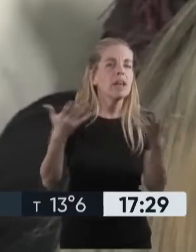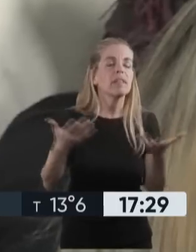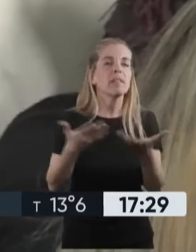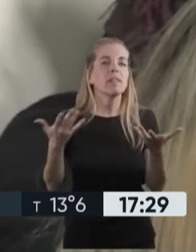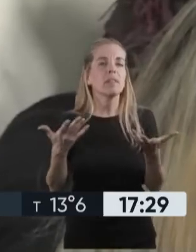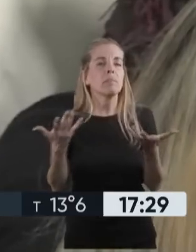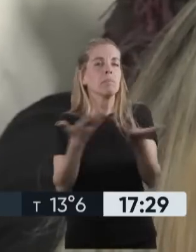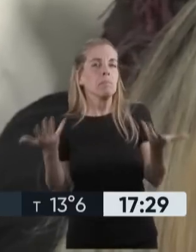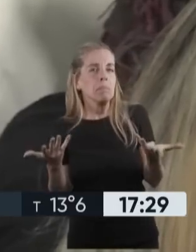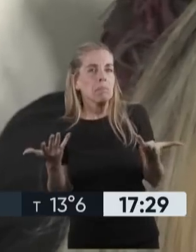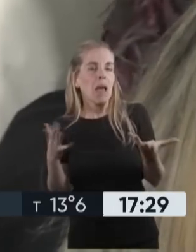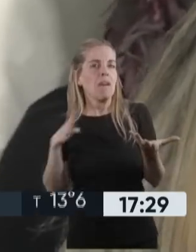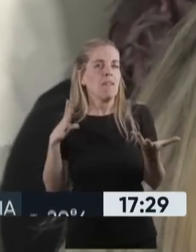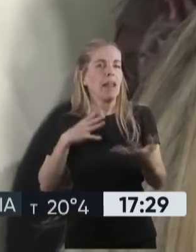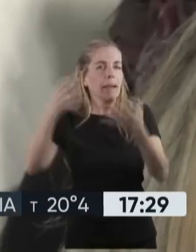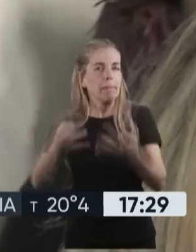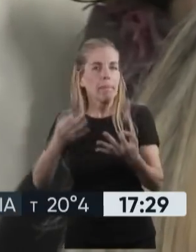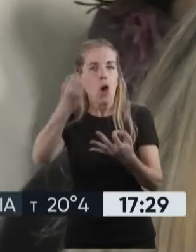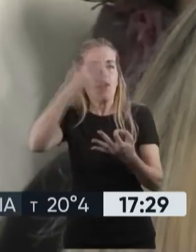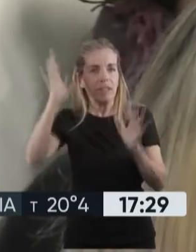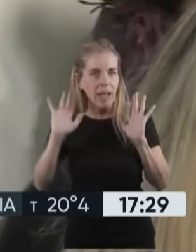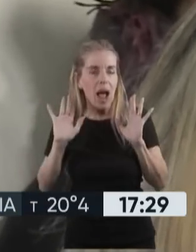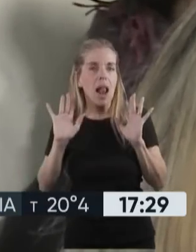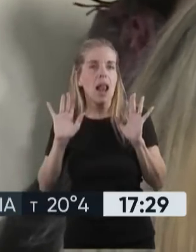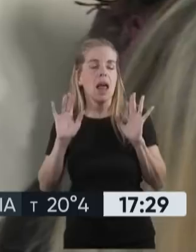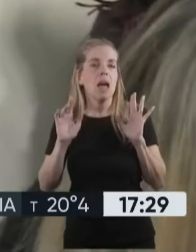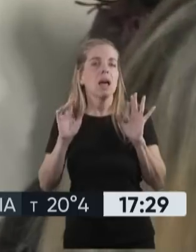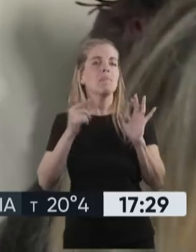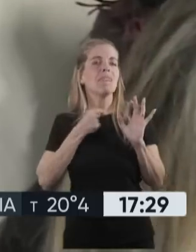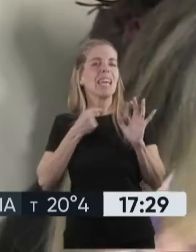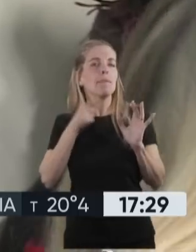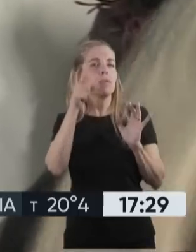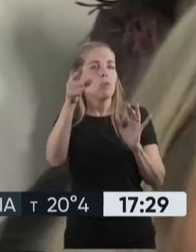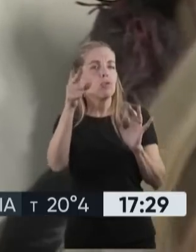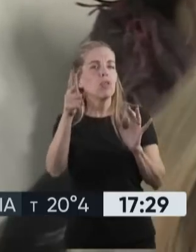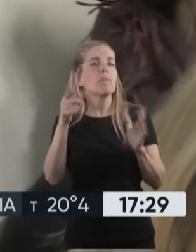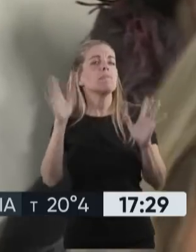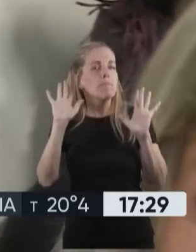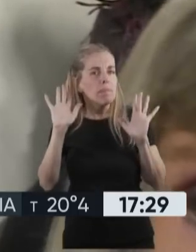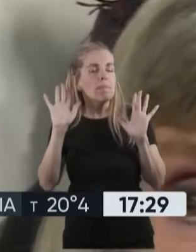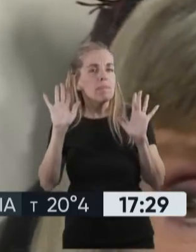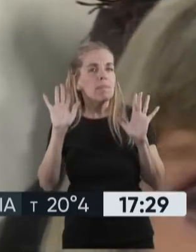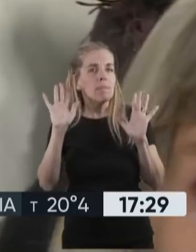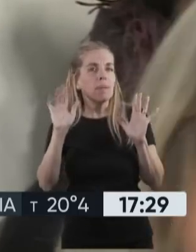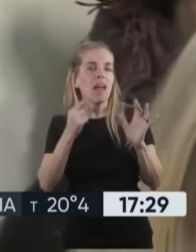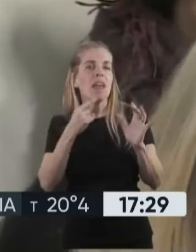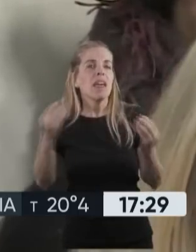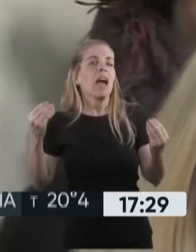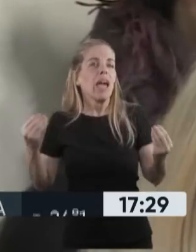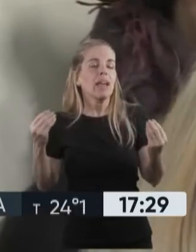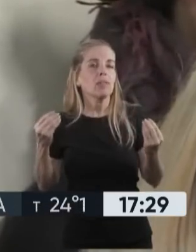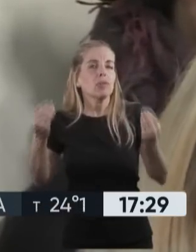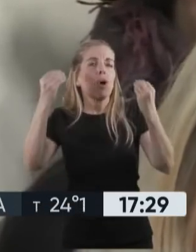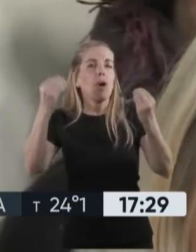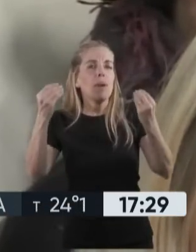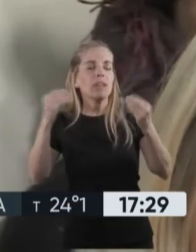por supuesto no se han verificado, pero nos parece importante que usted nos diga cuál es el estado